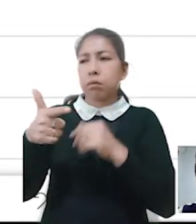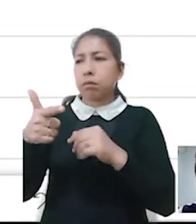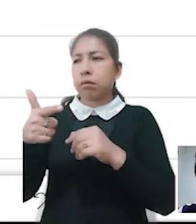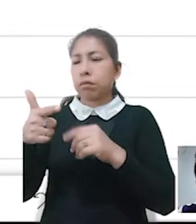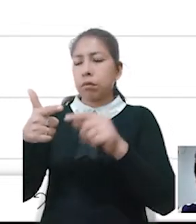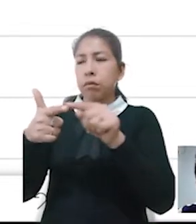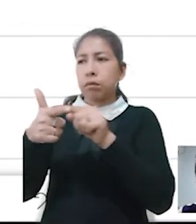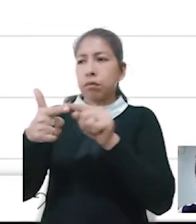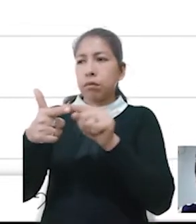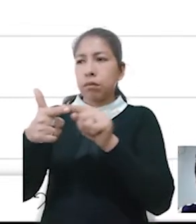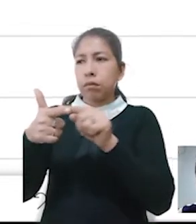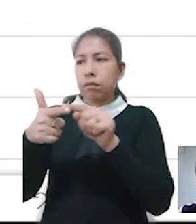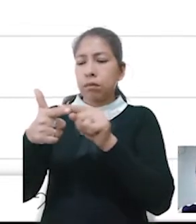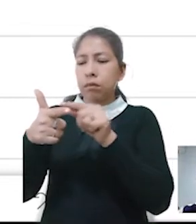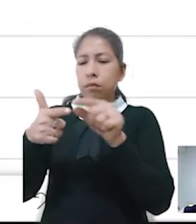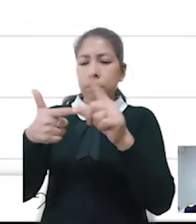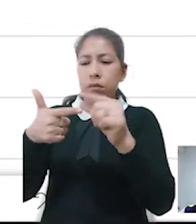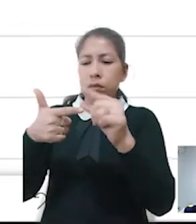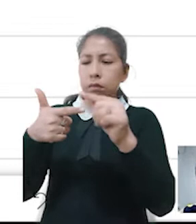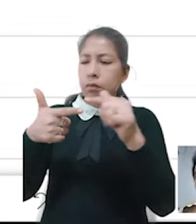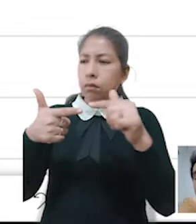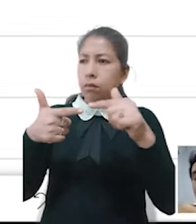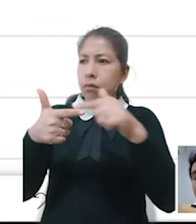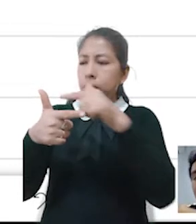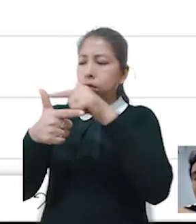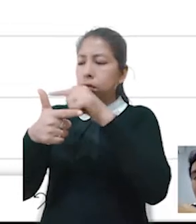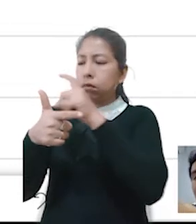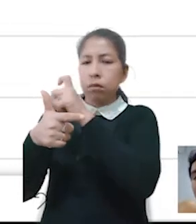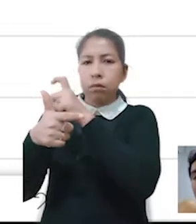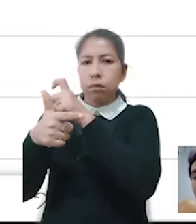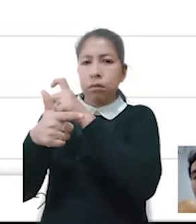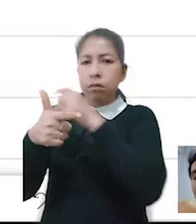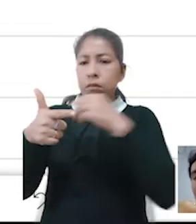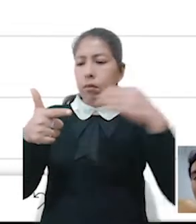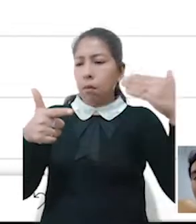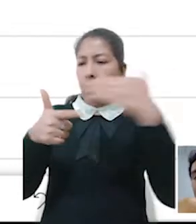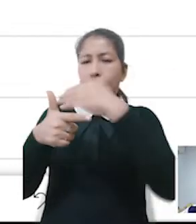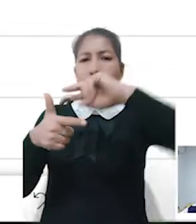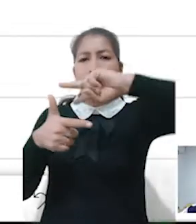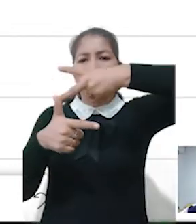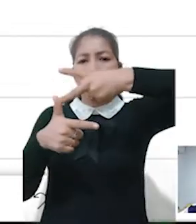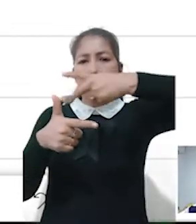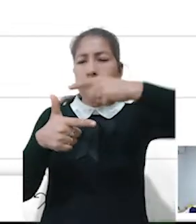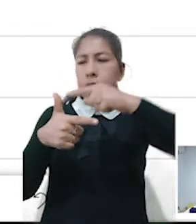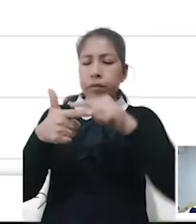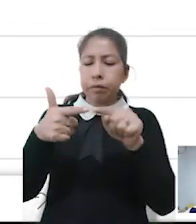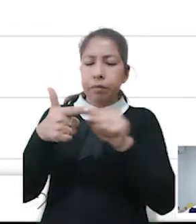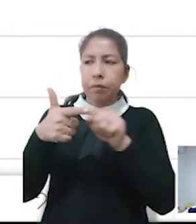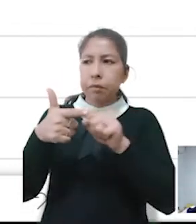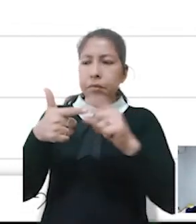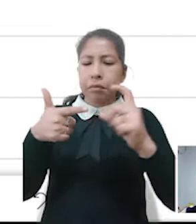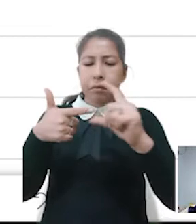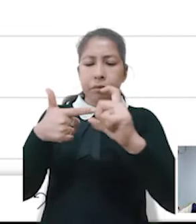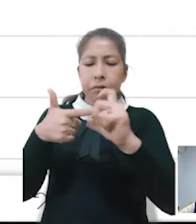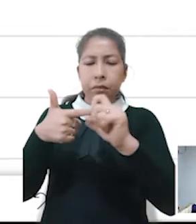agudo, X llega a ser cateto opuesto, ya que está enfrente, y Y el cateto adyacente. Utilizando las razones